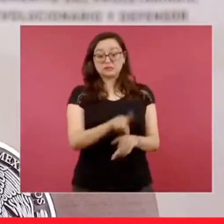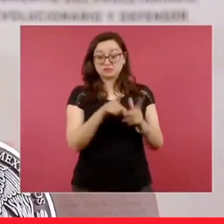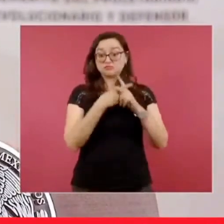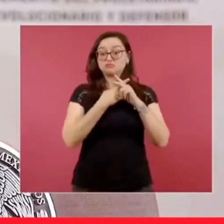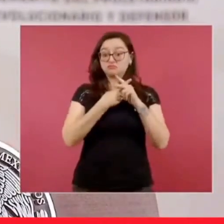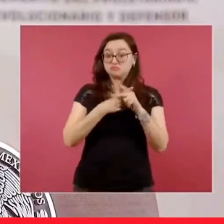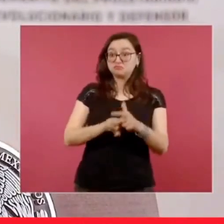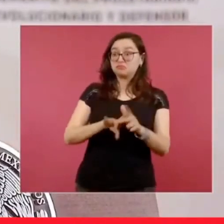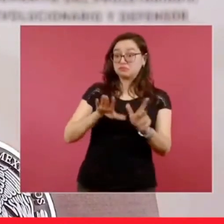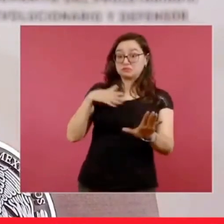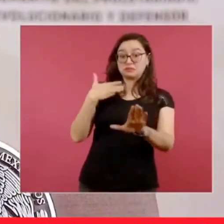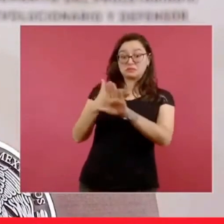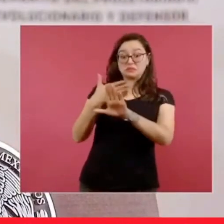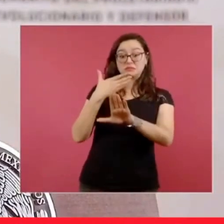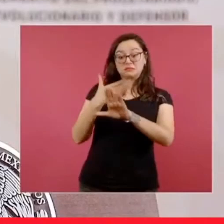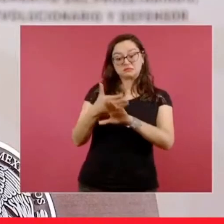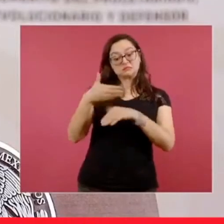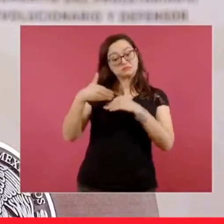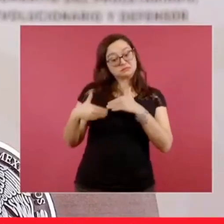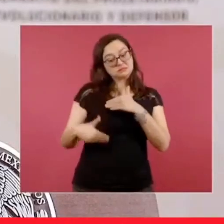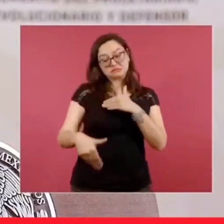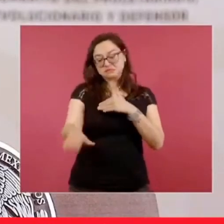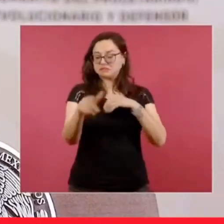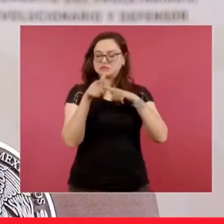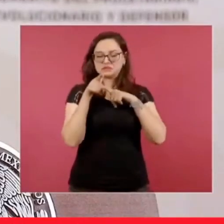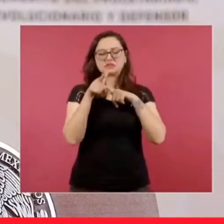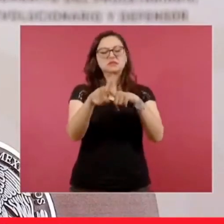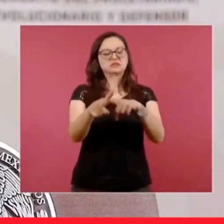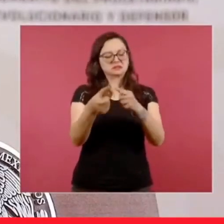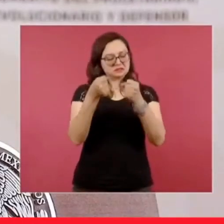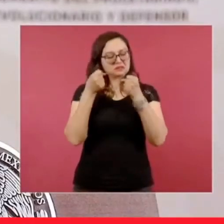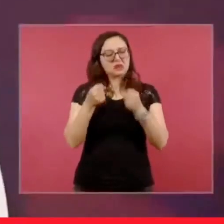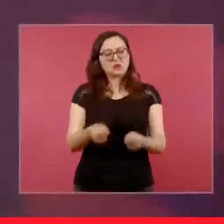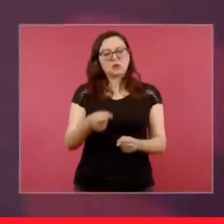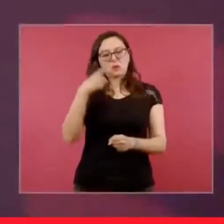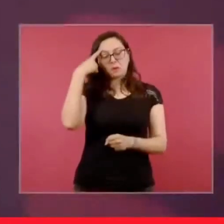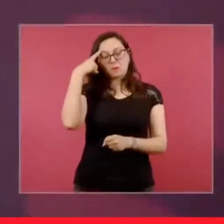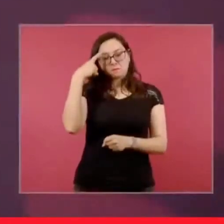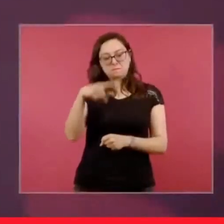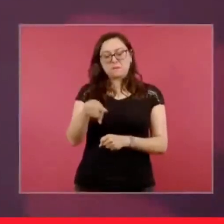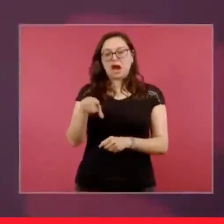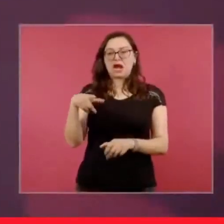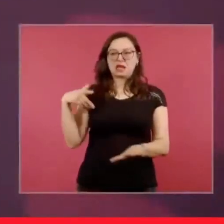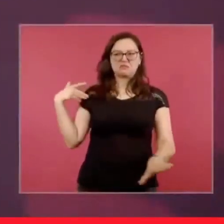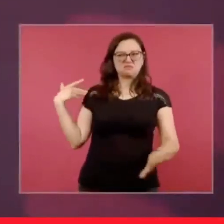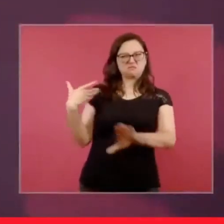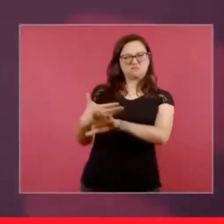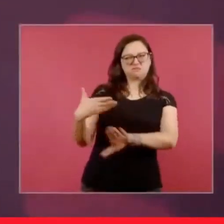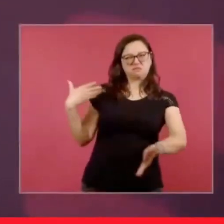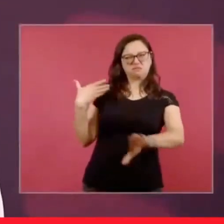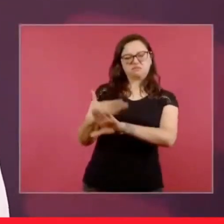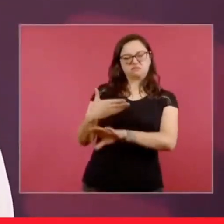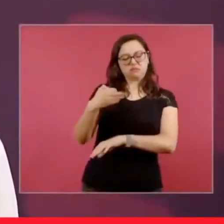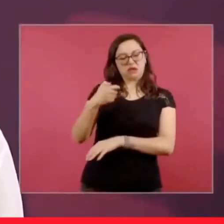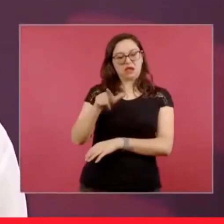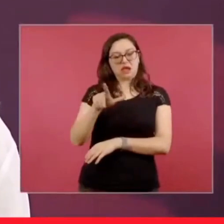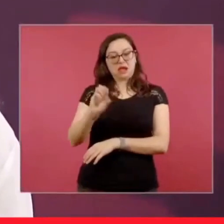una gran estrategia para tratar de desacreditar al gobierno del presidente